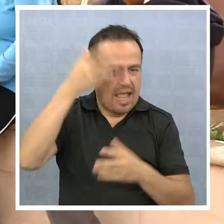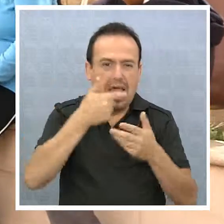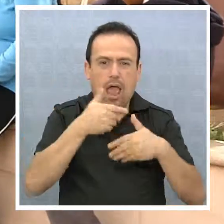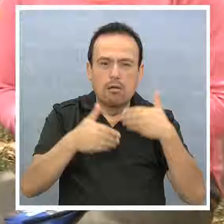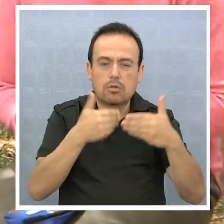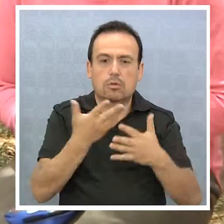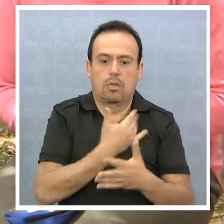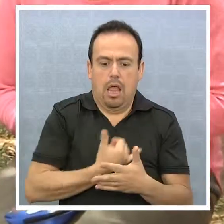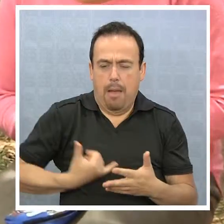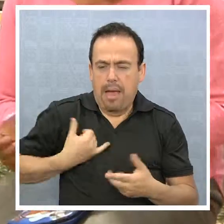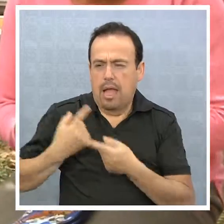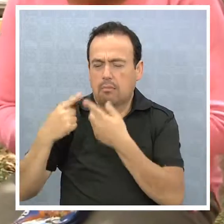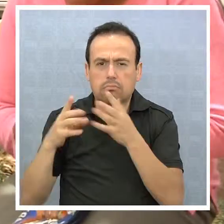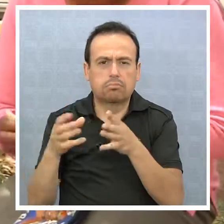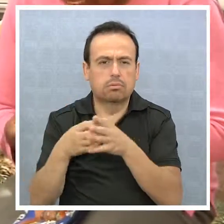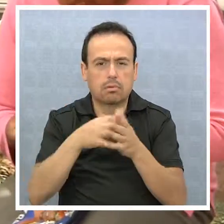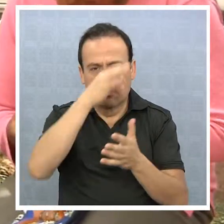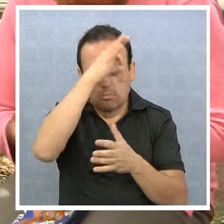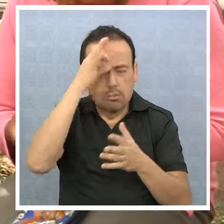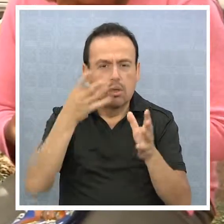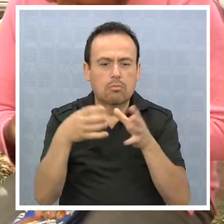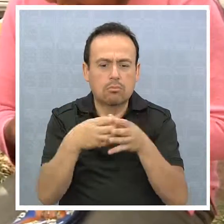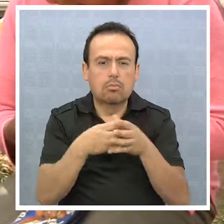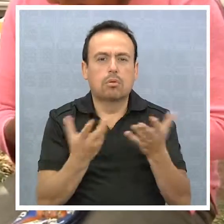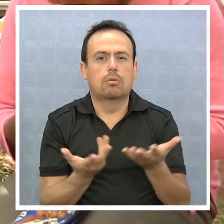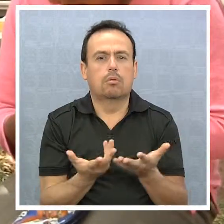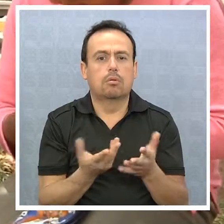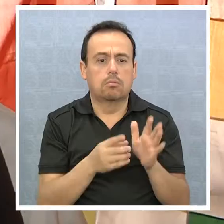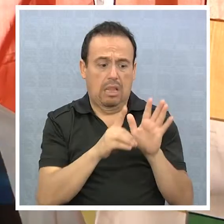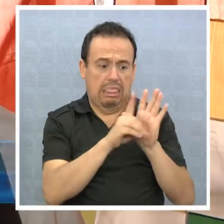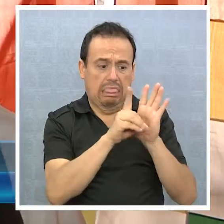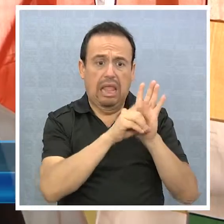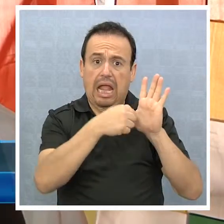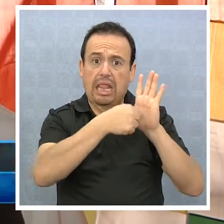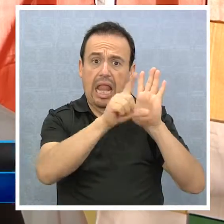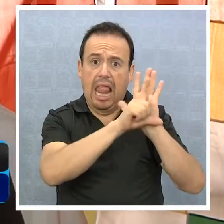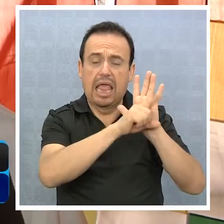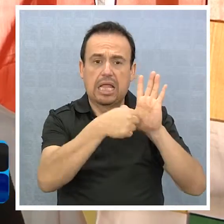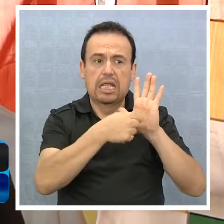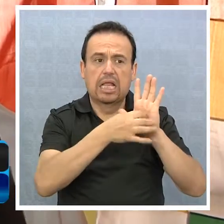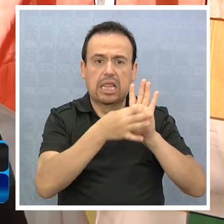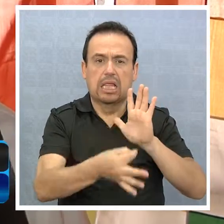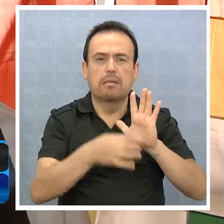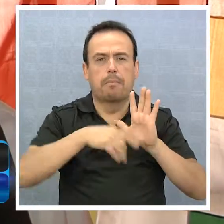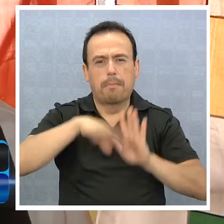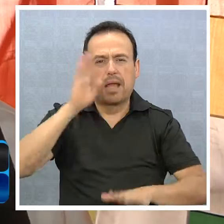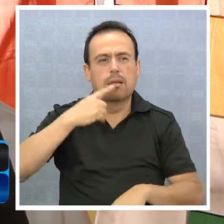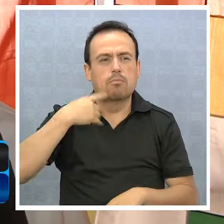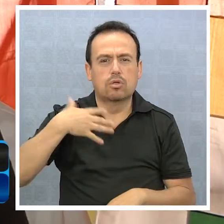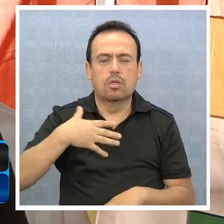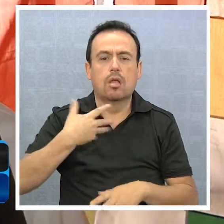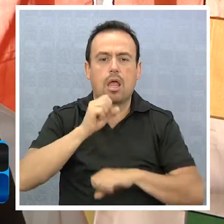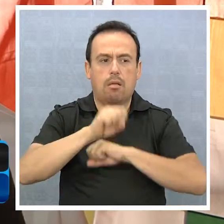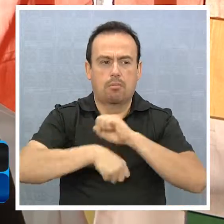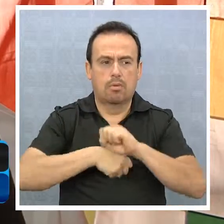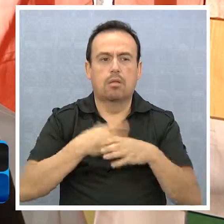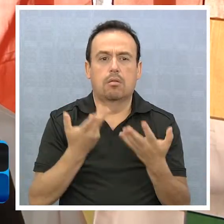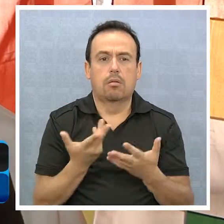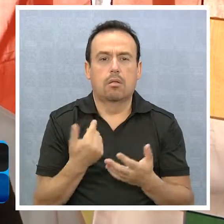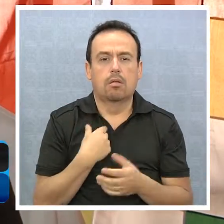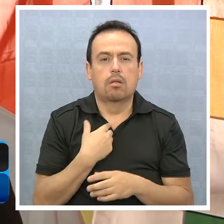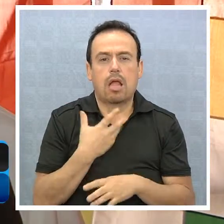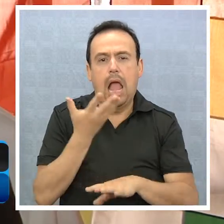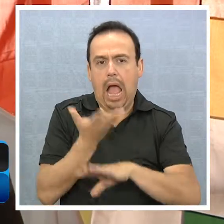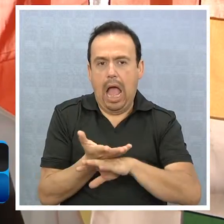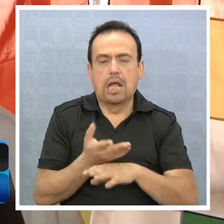para entregarle una propuesta porque queremos un decreto ley el decreto ley es más importante porque es aprobado